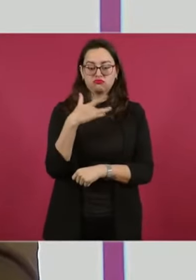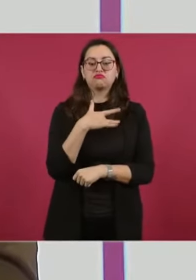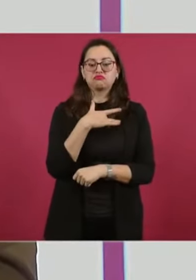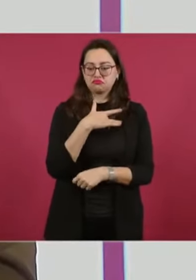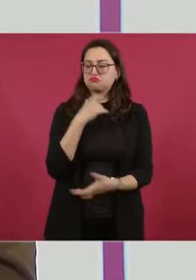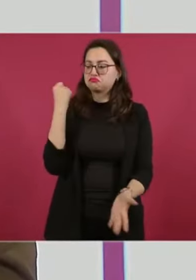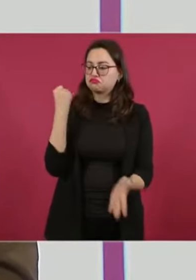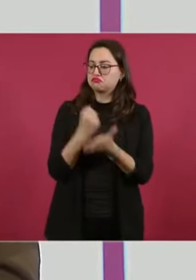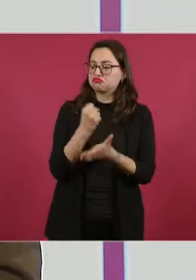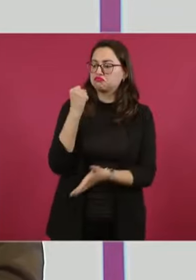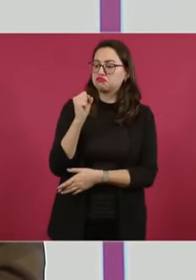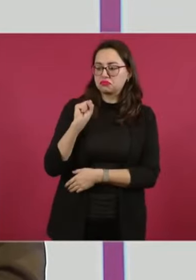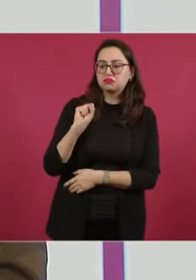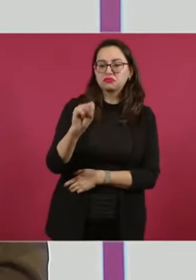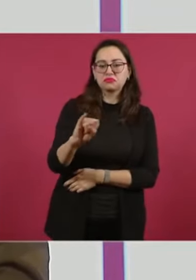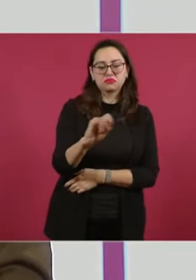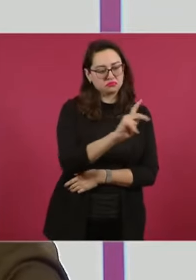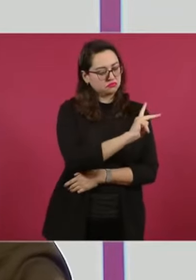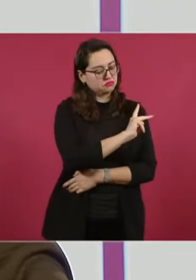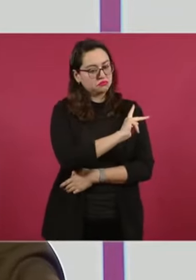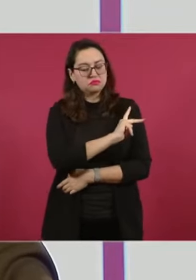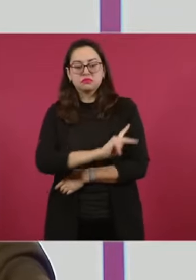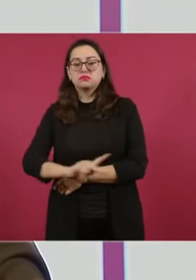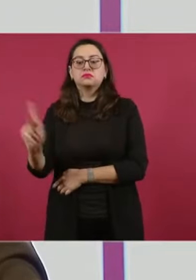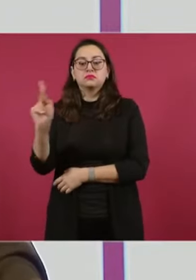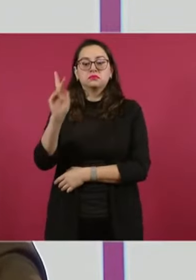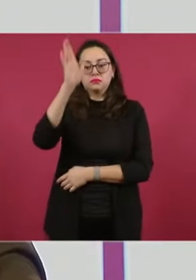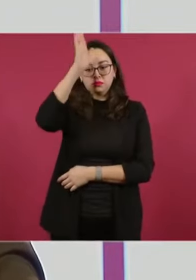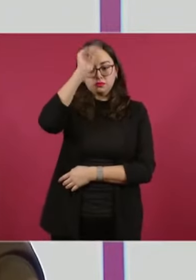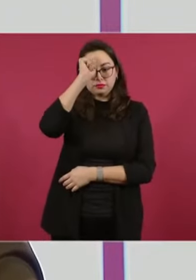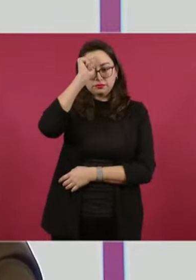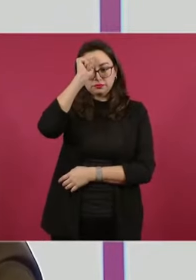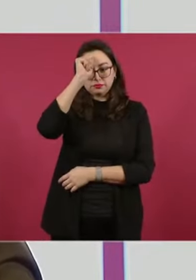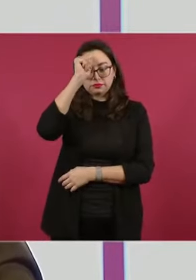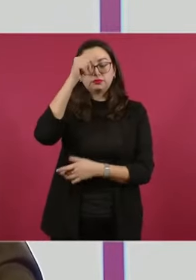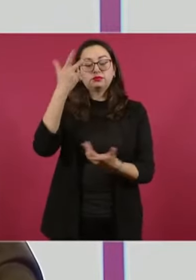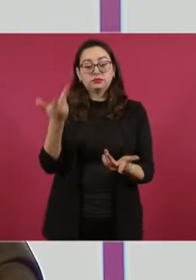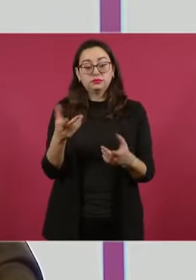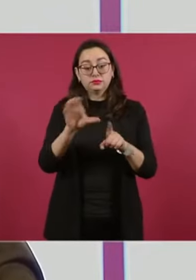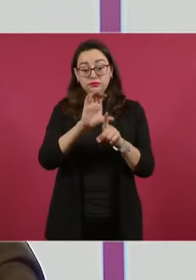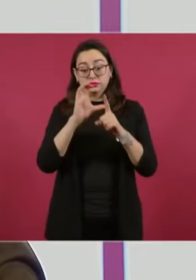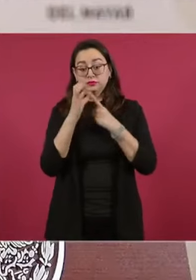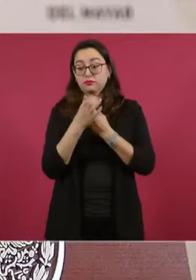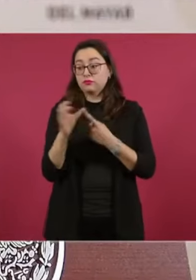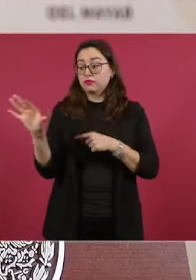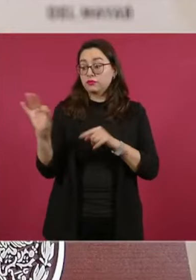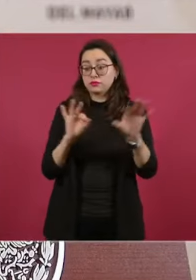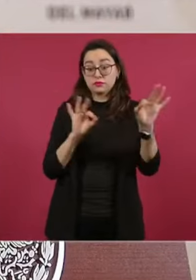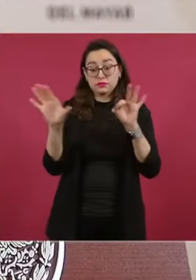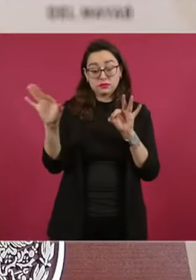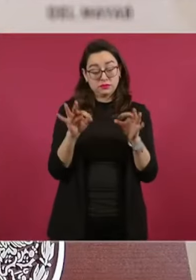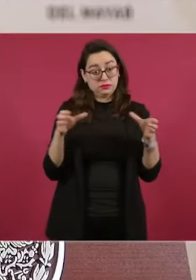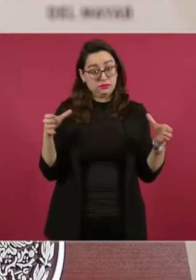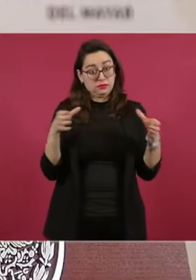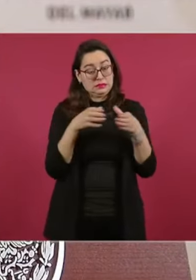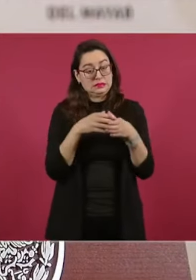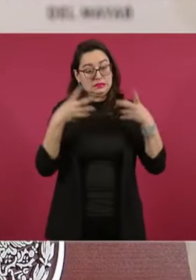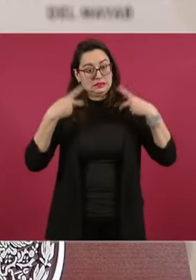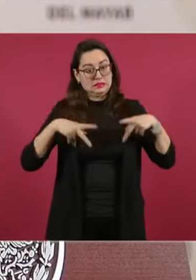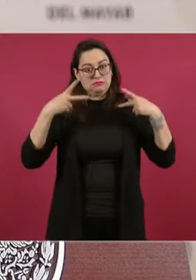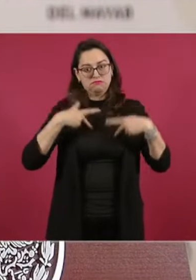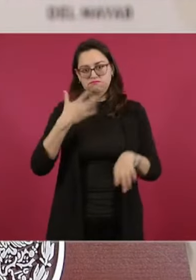de forma unánime. La opinión positiva de este comité, conformado por especialistas con amplia trayectoria y solidez